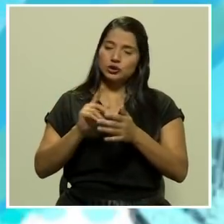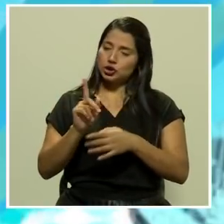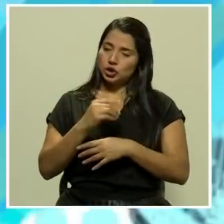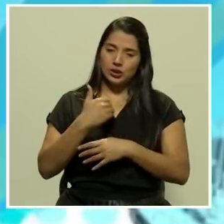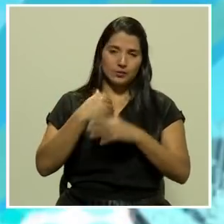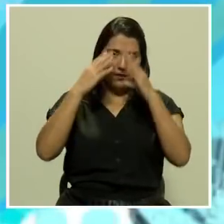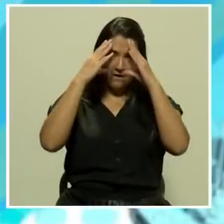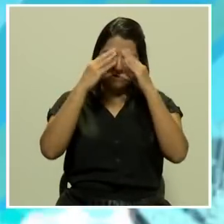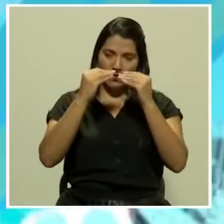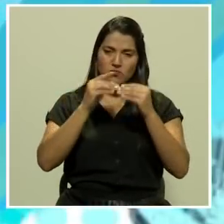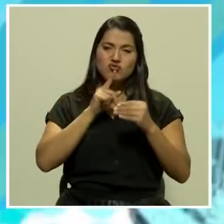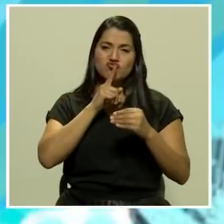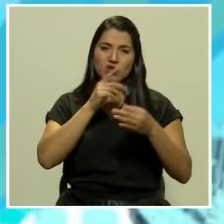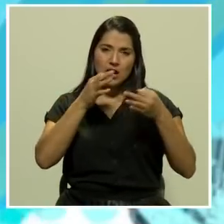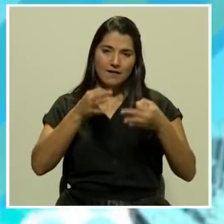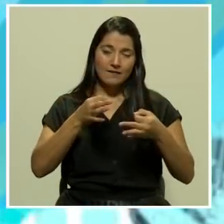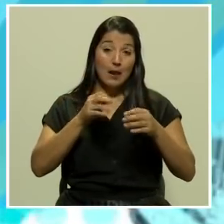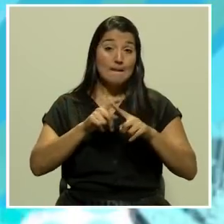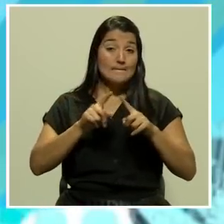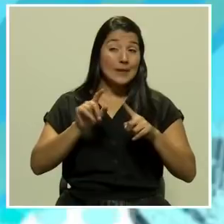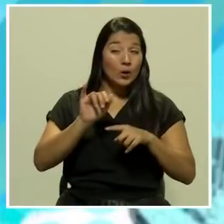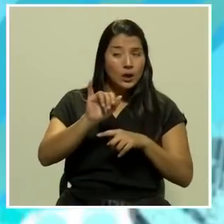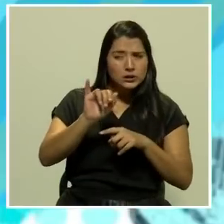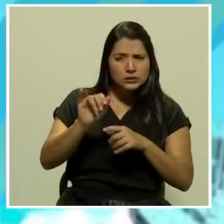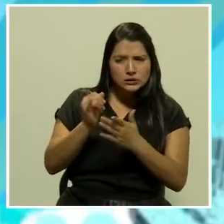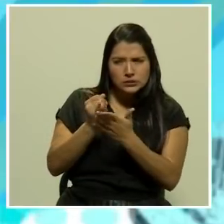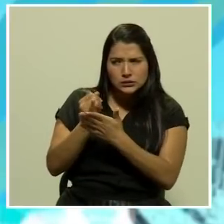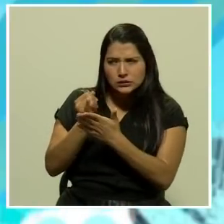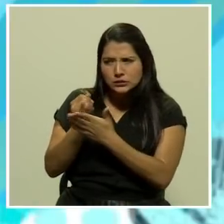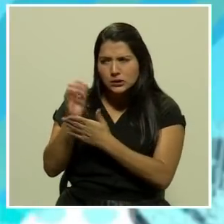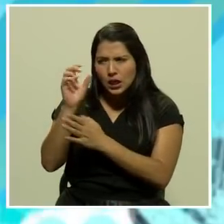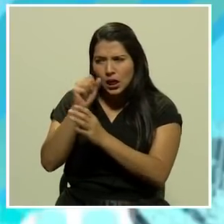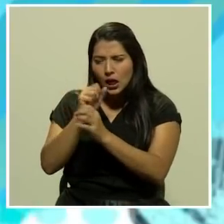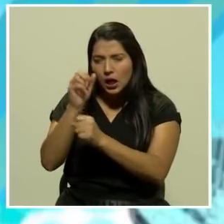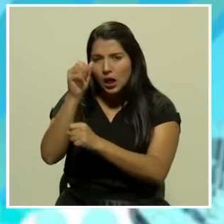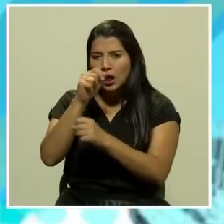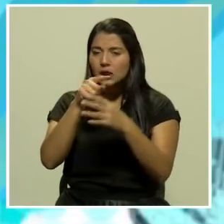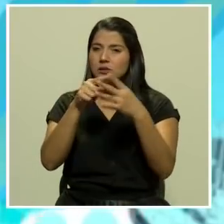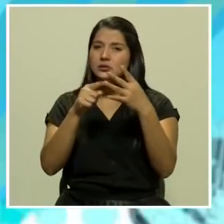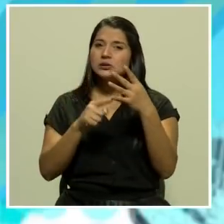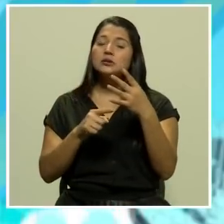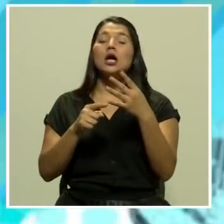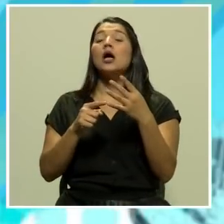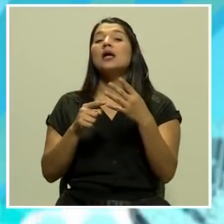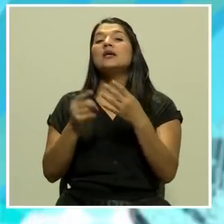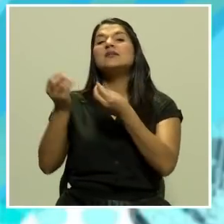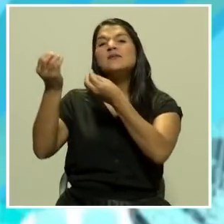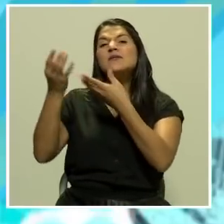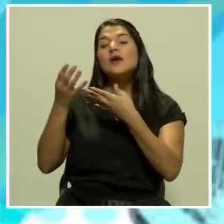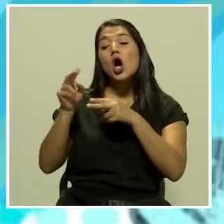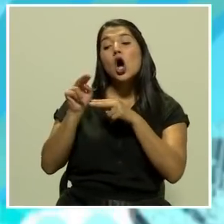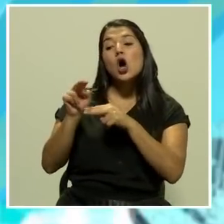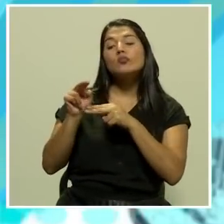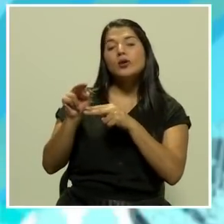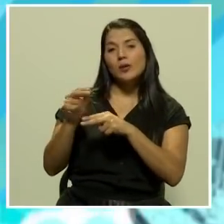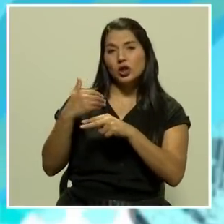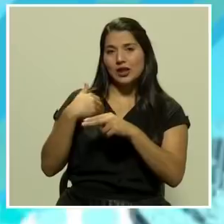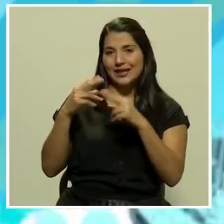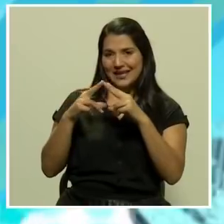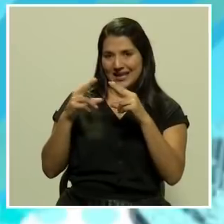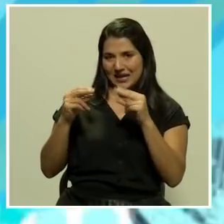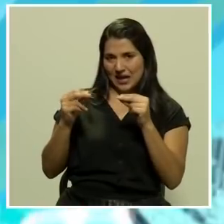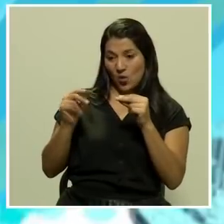reales, pero eso es lo que hemos sabido con unos datos del observatorio que se hay en Nicaragua, que es de